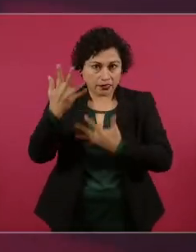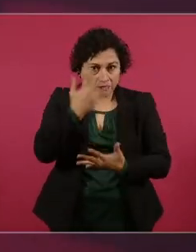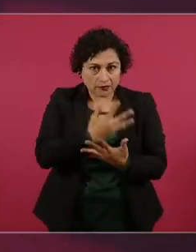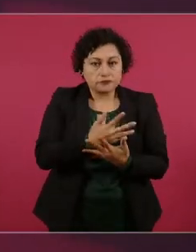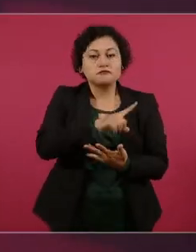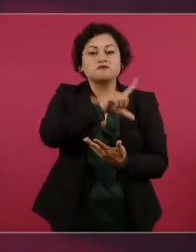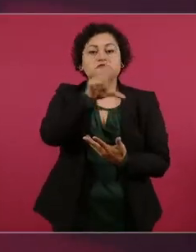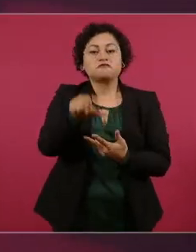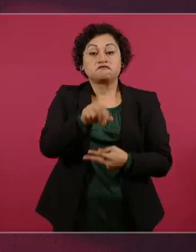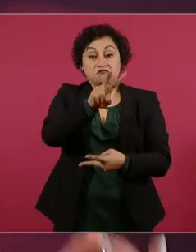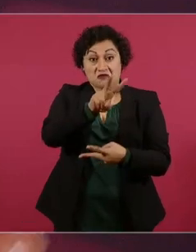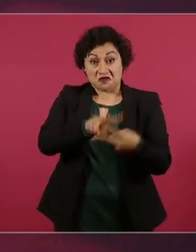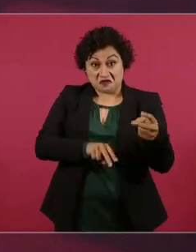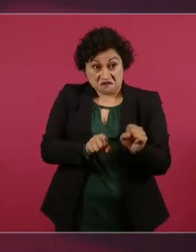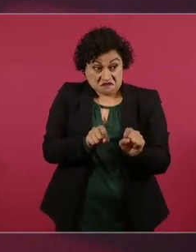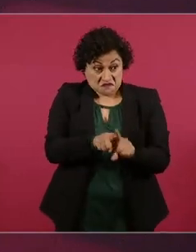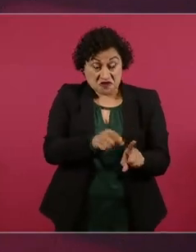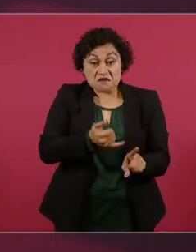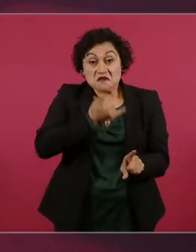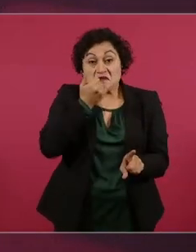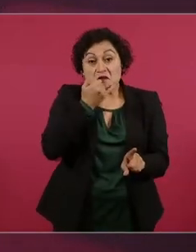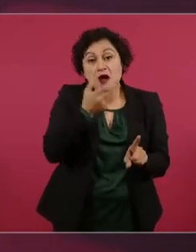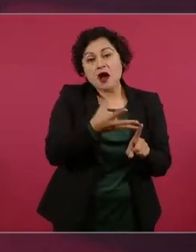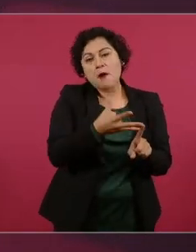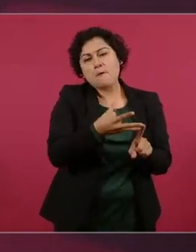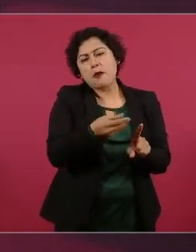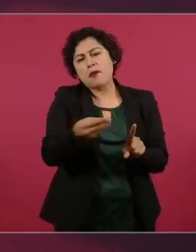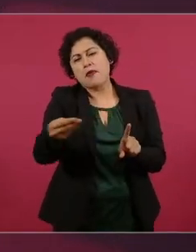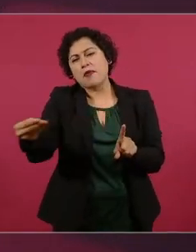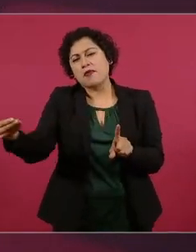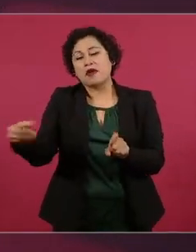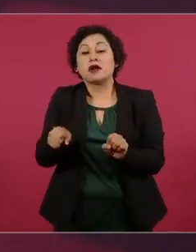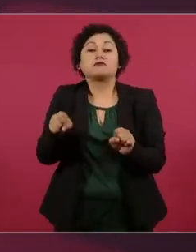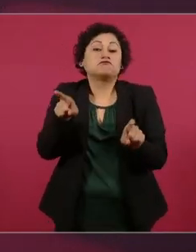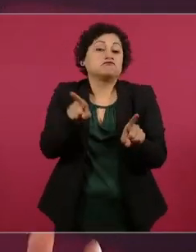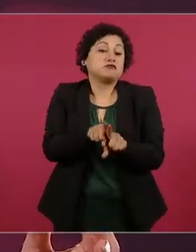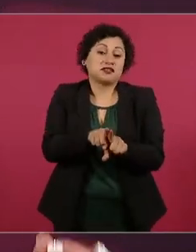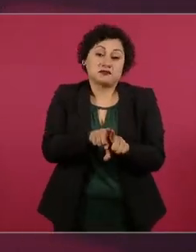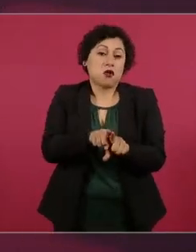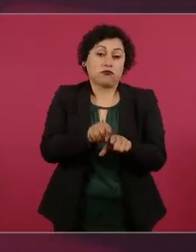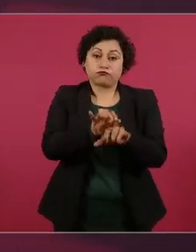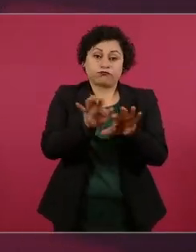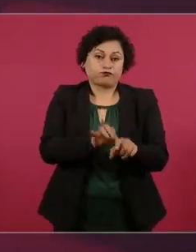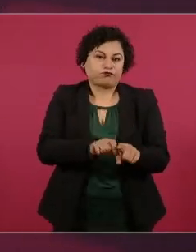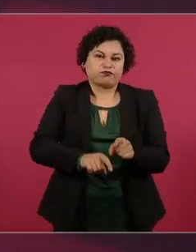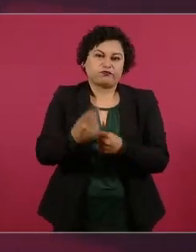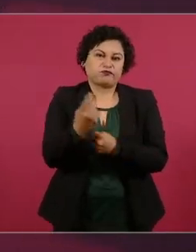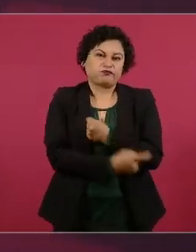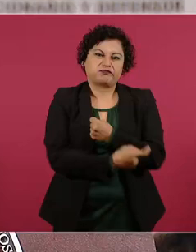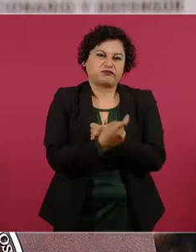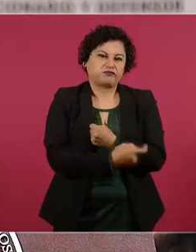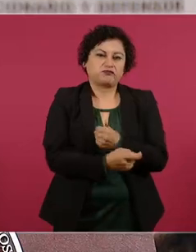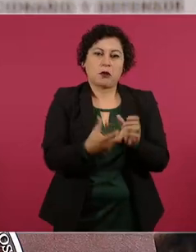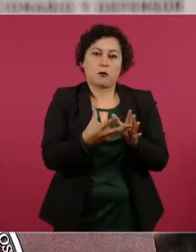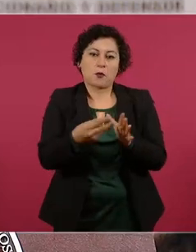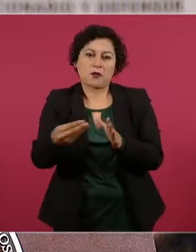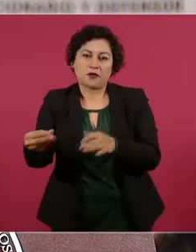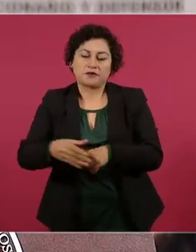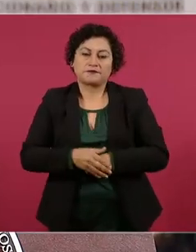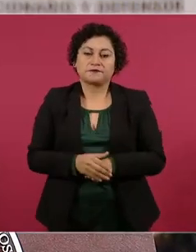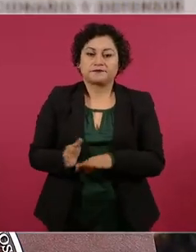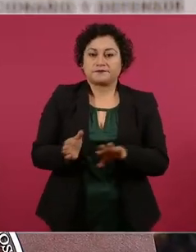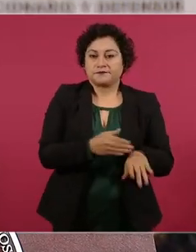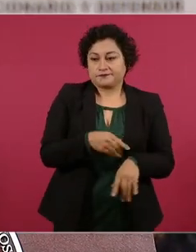trending topic por la cantidad de trolls que siguen esas tendencias. Macías sigue. Todas las campañas